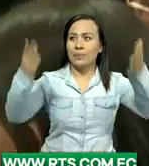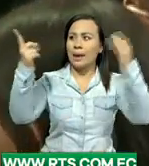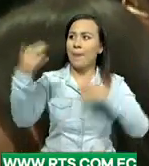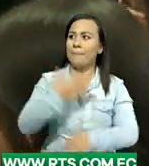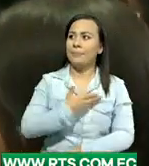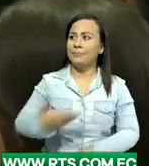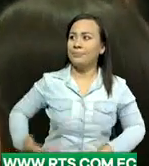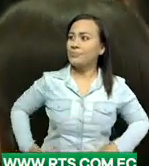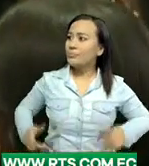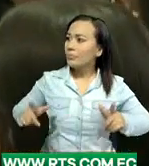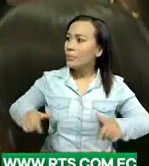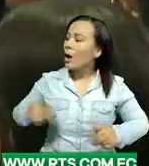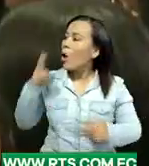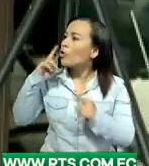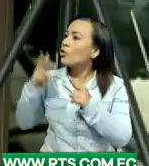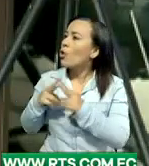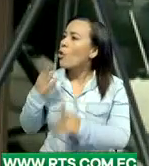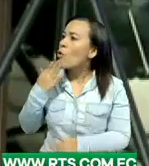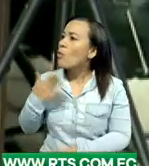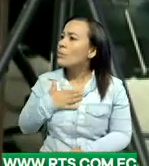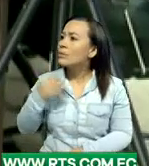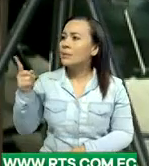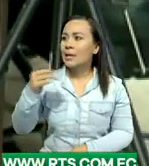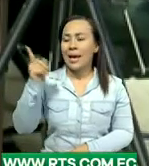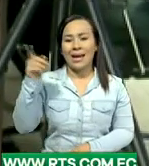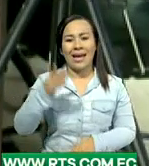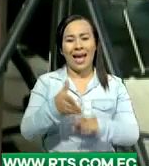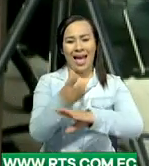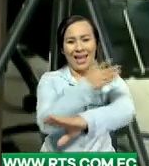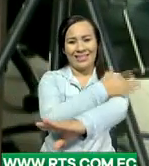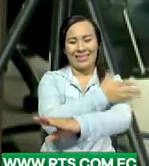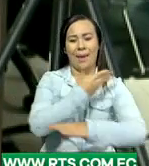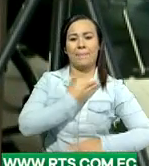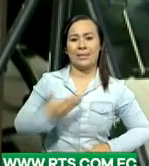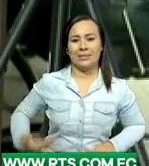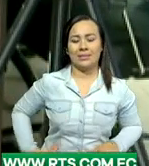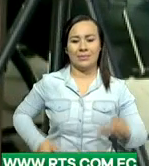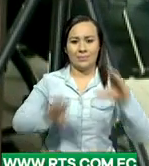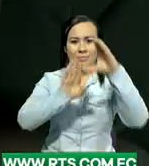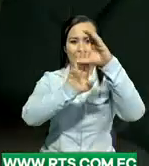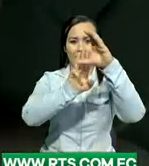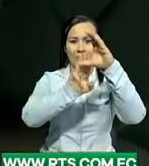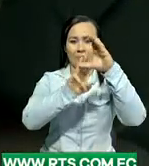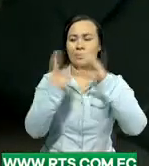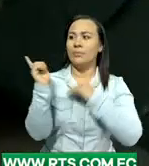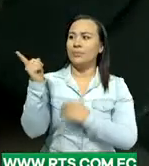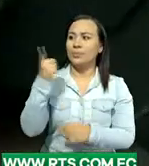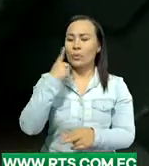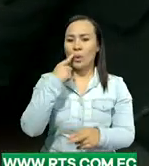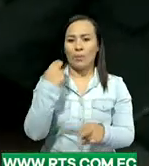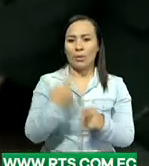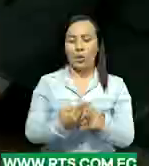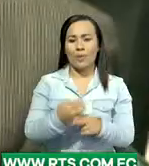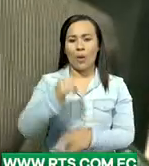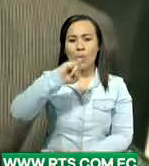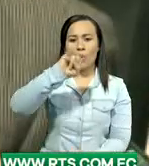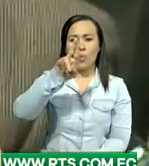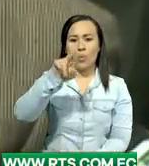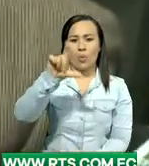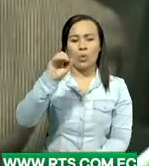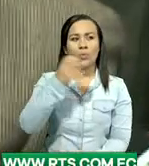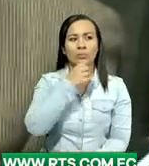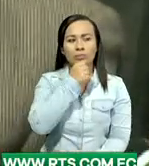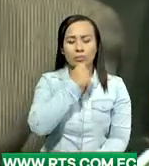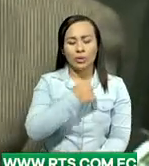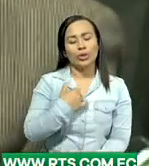conocer personalmente el estado de salud del titular del Consejo de Participación Ciudadana Transitorio, Julio César Trujillo. Yo lo veo